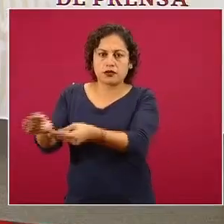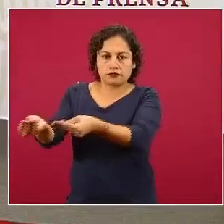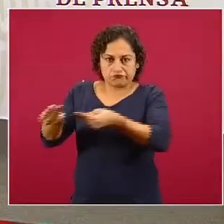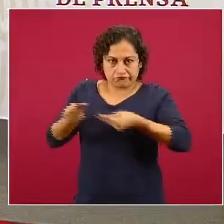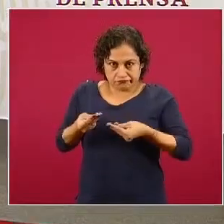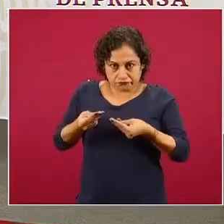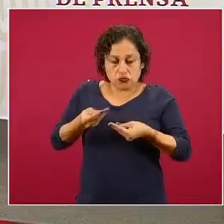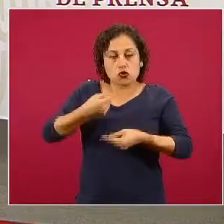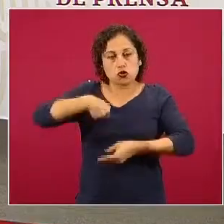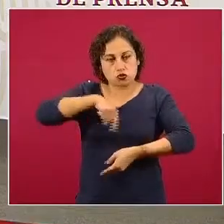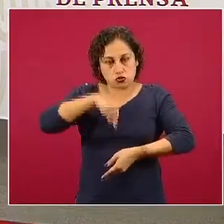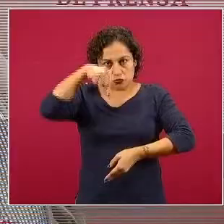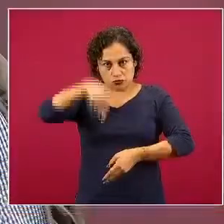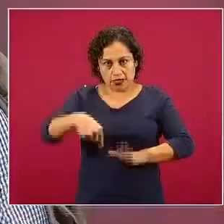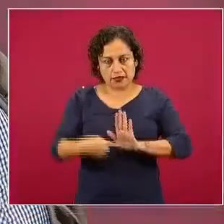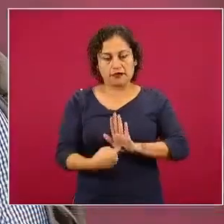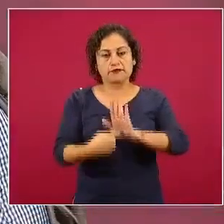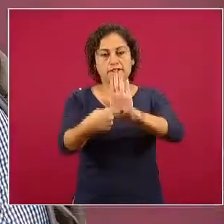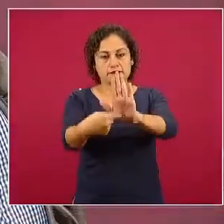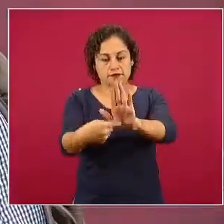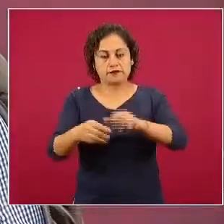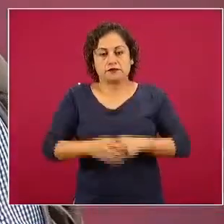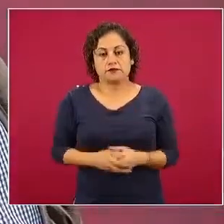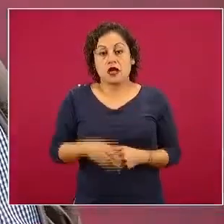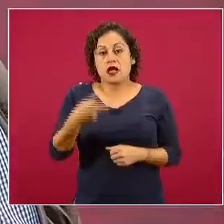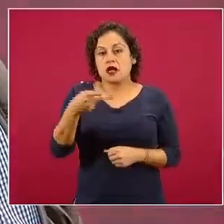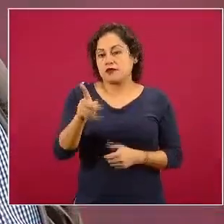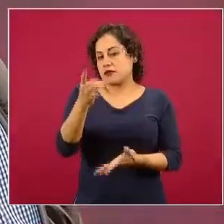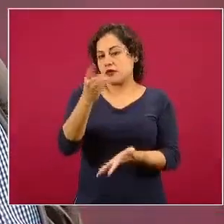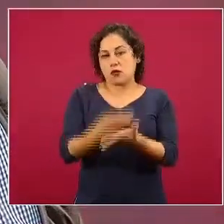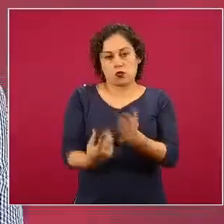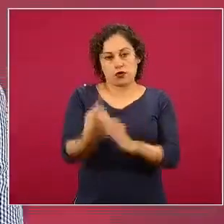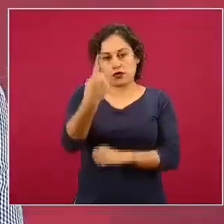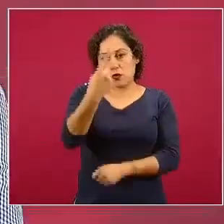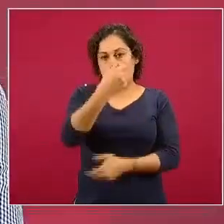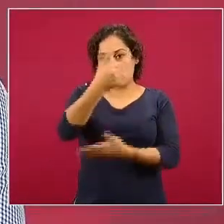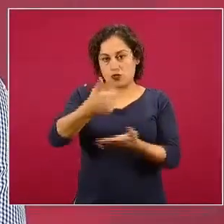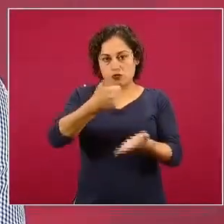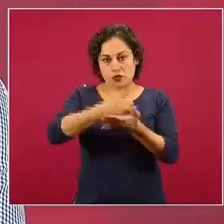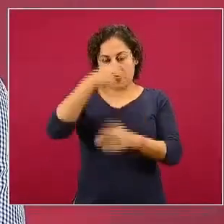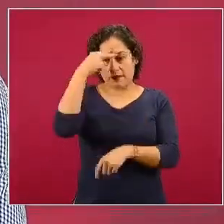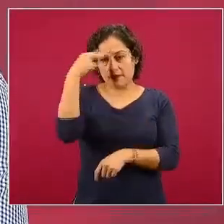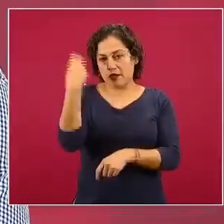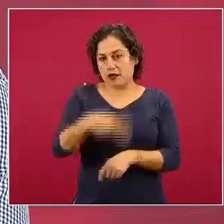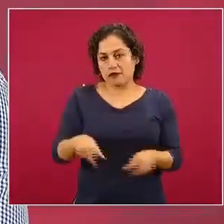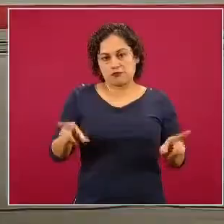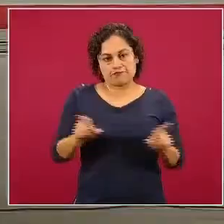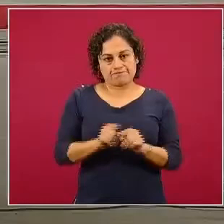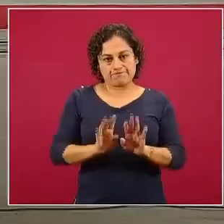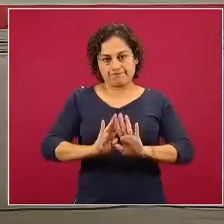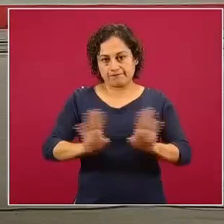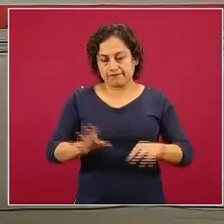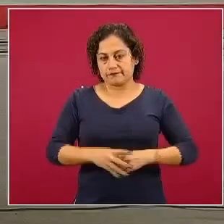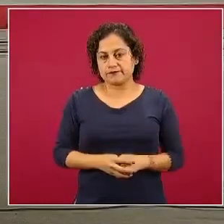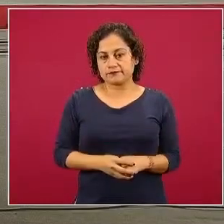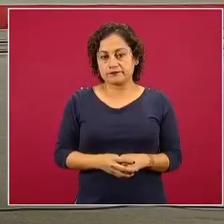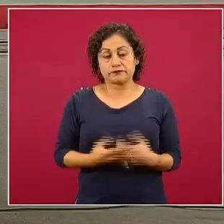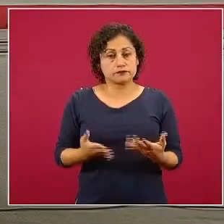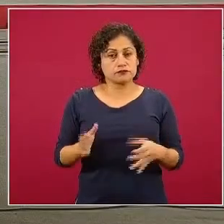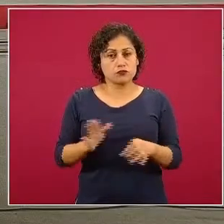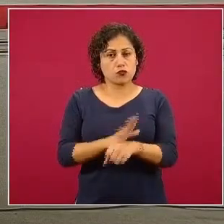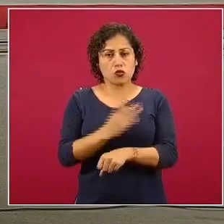los estaremos presentando, pero es solamente esta entidad la que ha iniciado hasta el momento, y esto tiene que ver precisamente porque